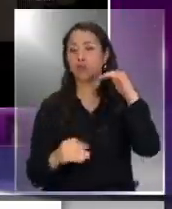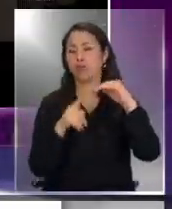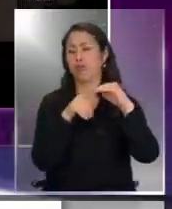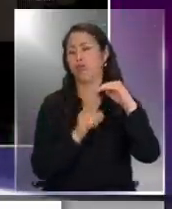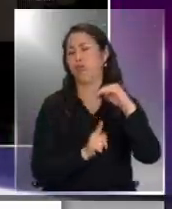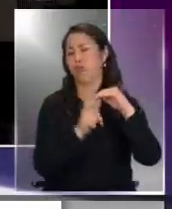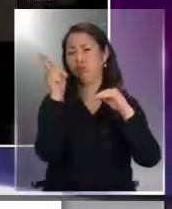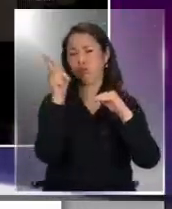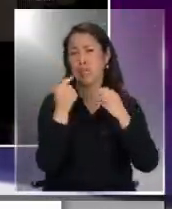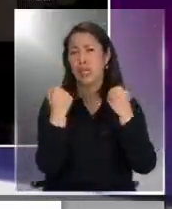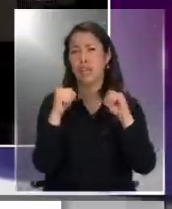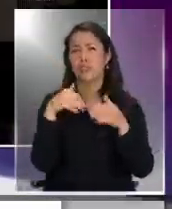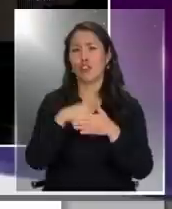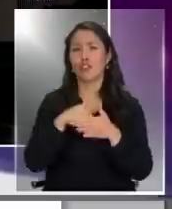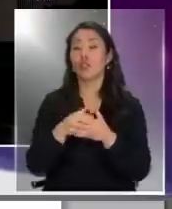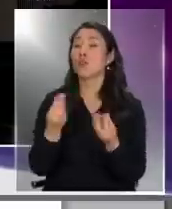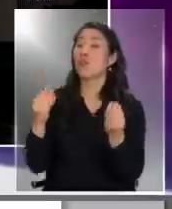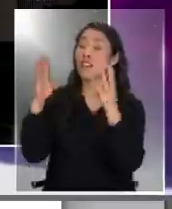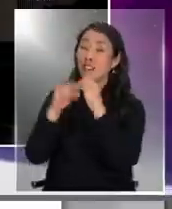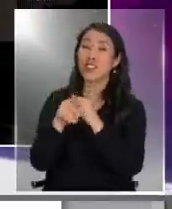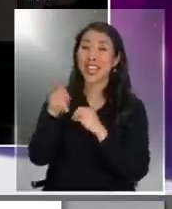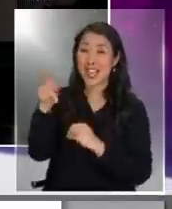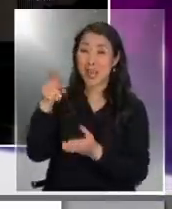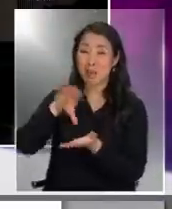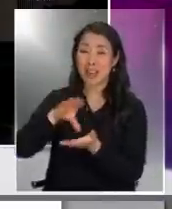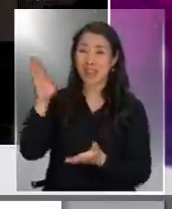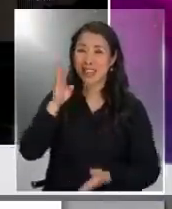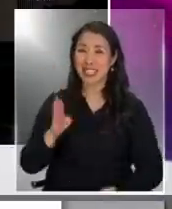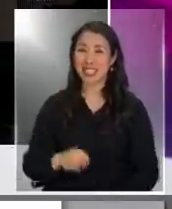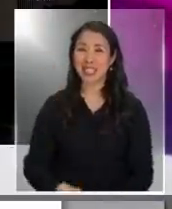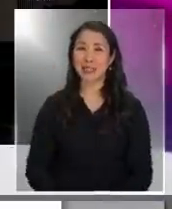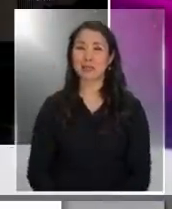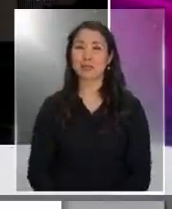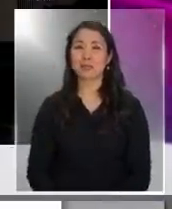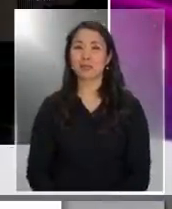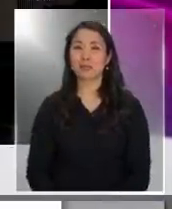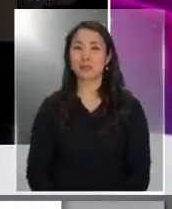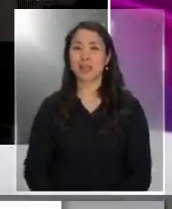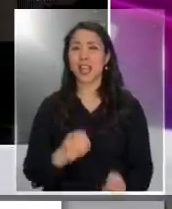noches, José Luis. Te saludamos allá en Río de Janeiro.